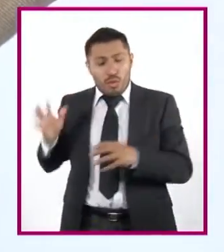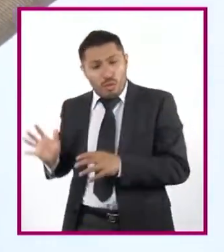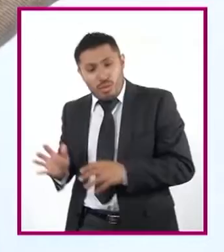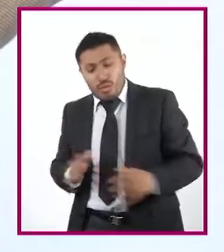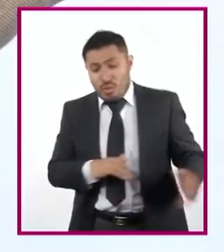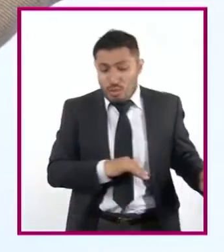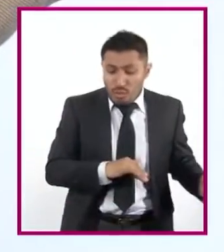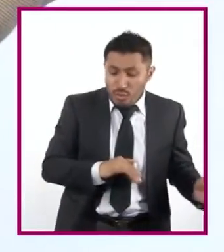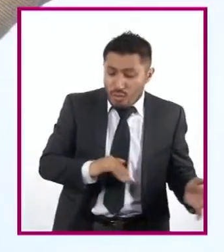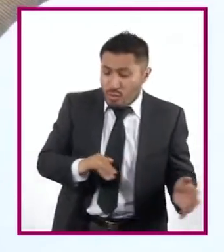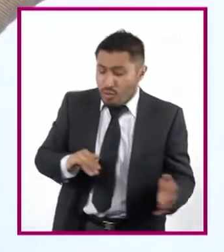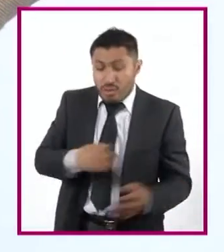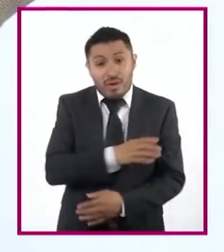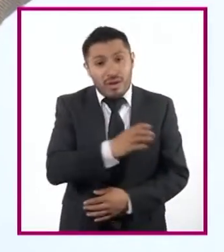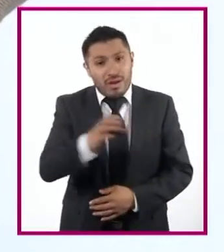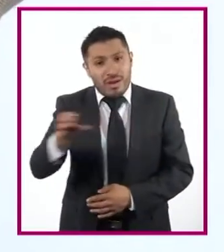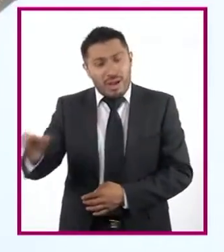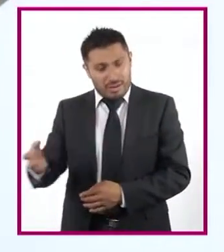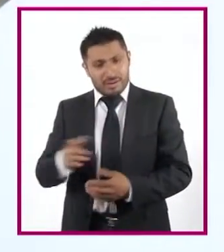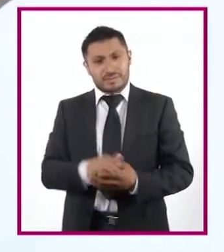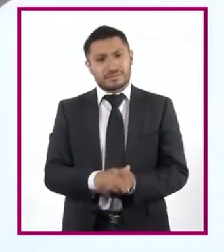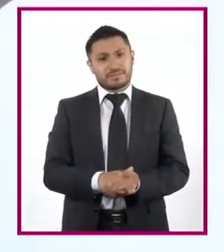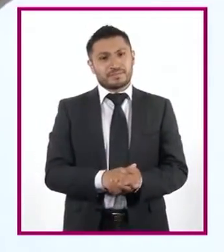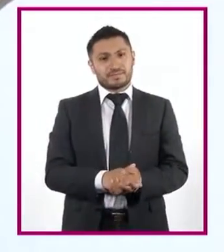poner al abrigo al atardecer.